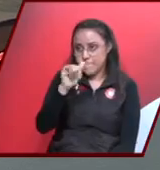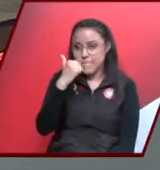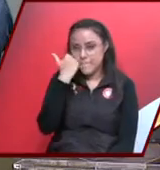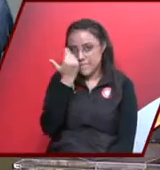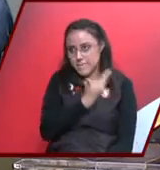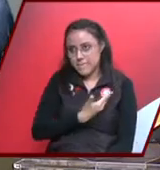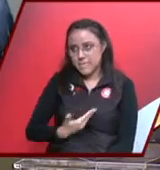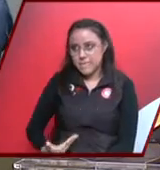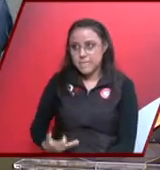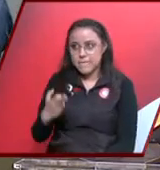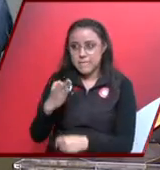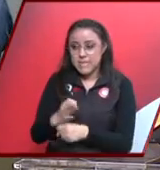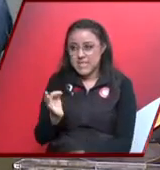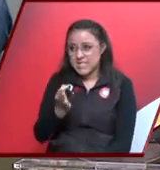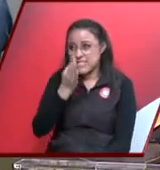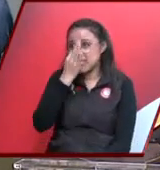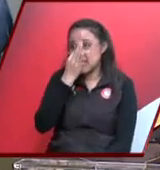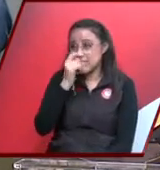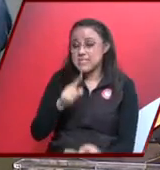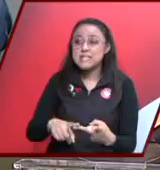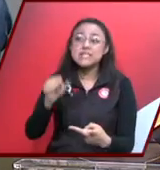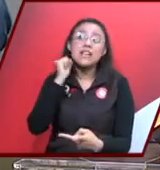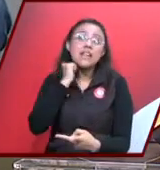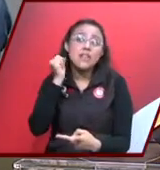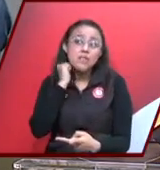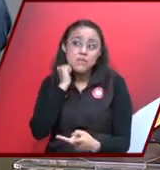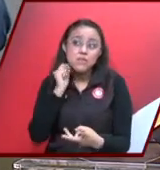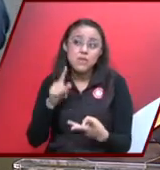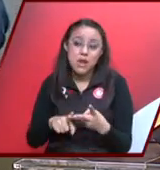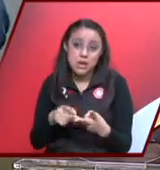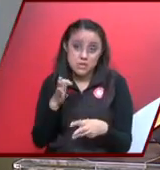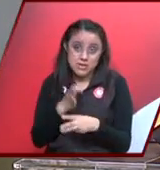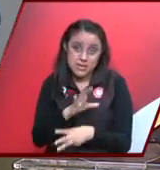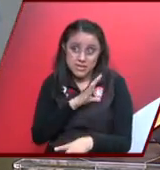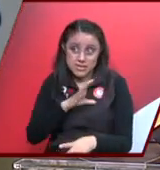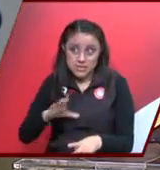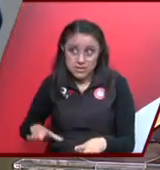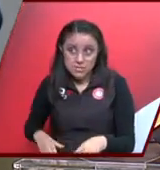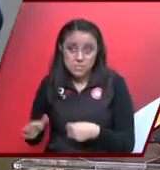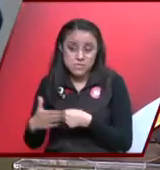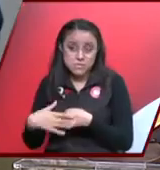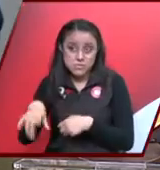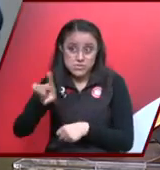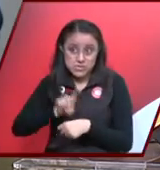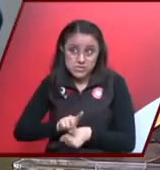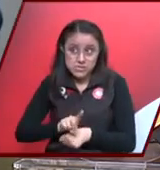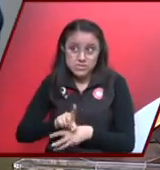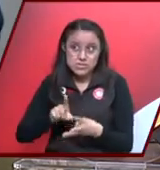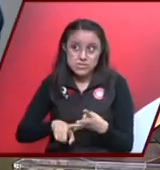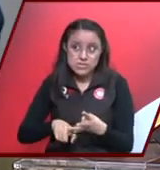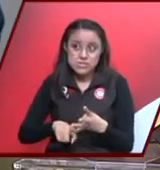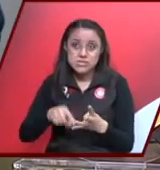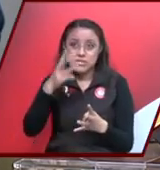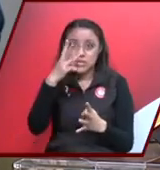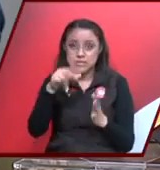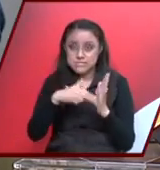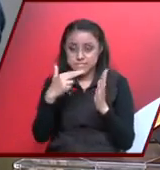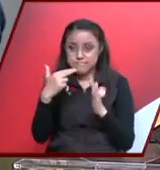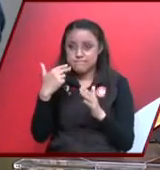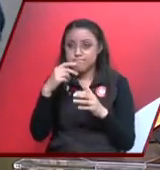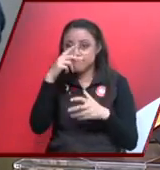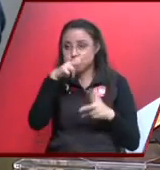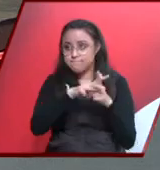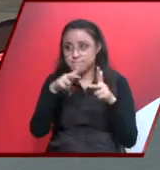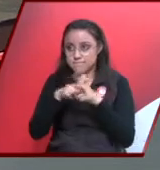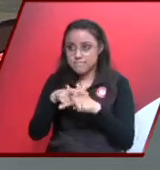ser presidente de su país, está a punto de serlo, es senador ya, se va a lanzar a la candidatura en próximos días, tiene firmadas 3 peleas más. Si